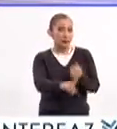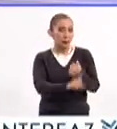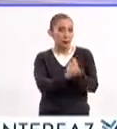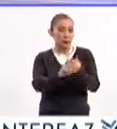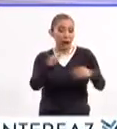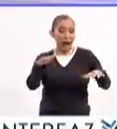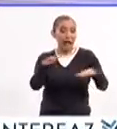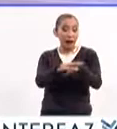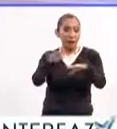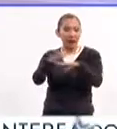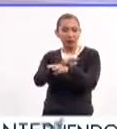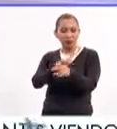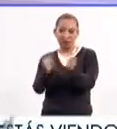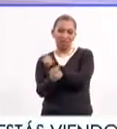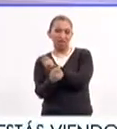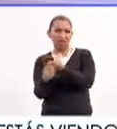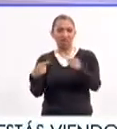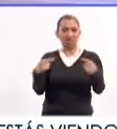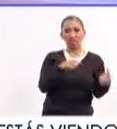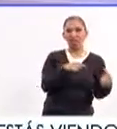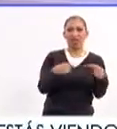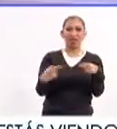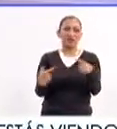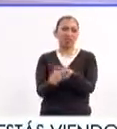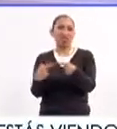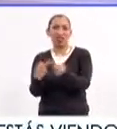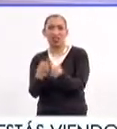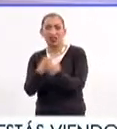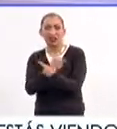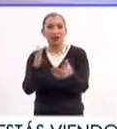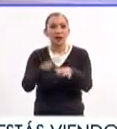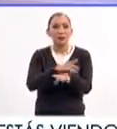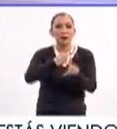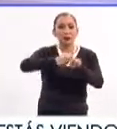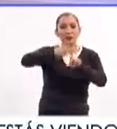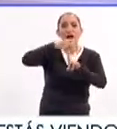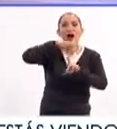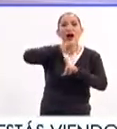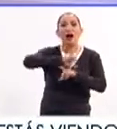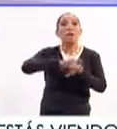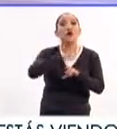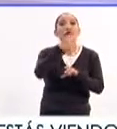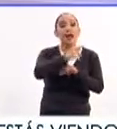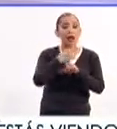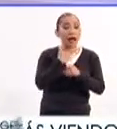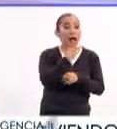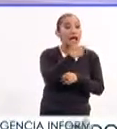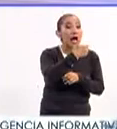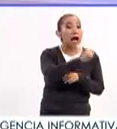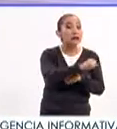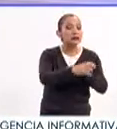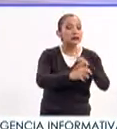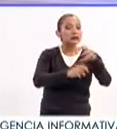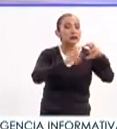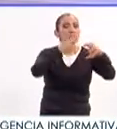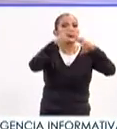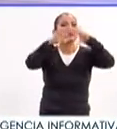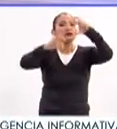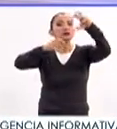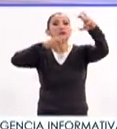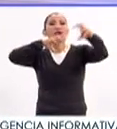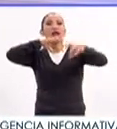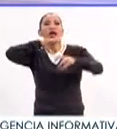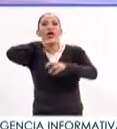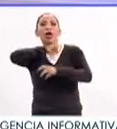cambio climático, este aumento en la temperatura del planeta, se debe también al aumento de las concentraciones de gases de efecto invernadero,